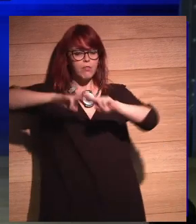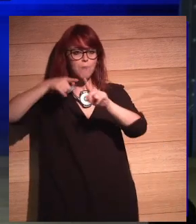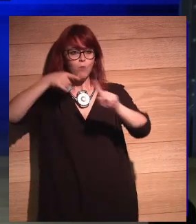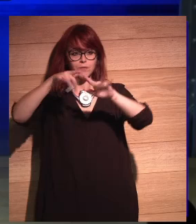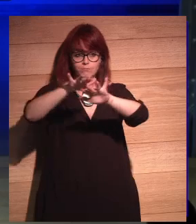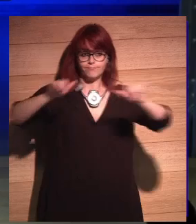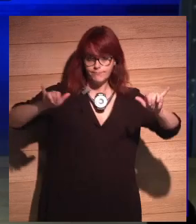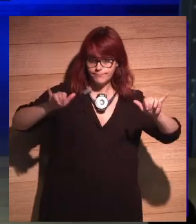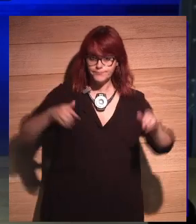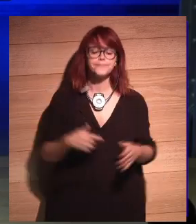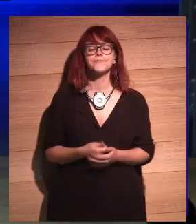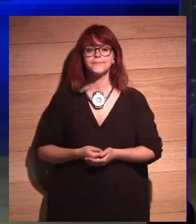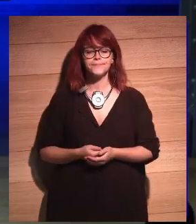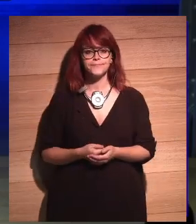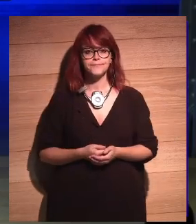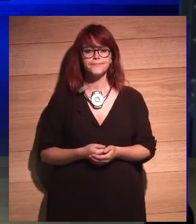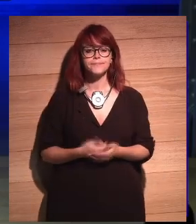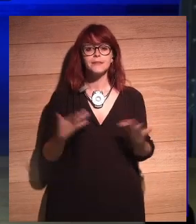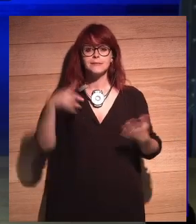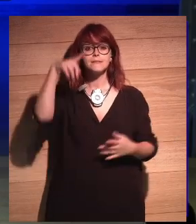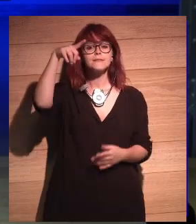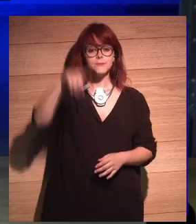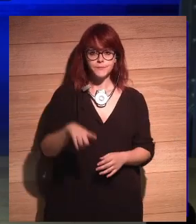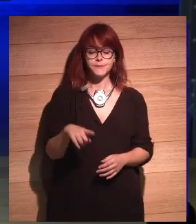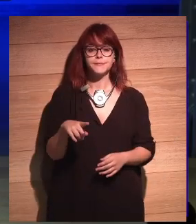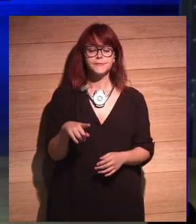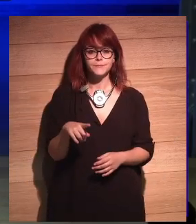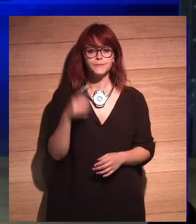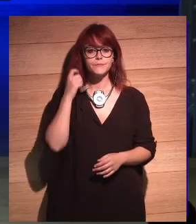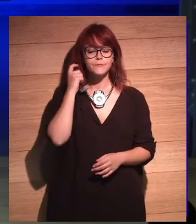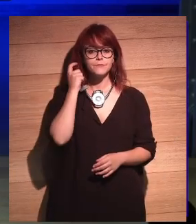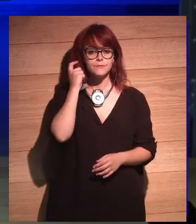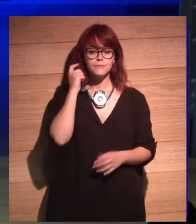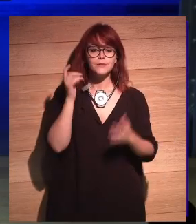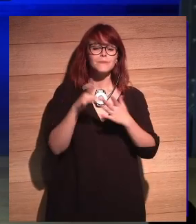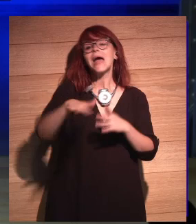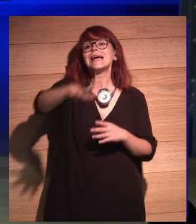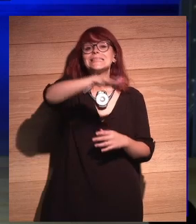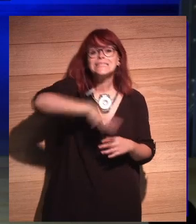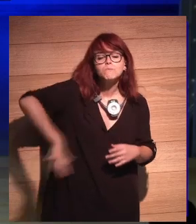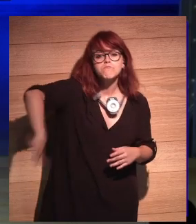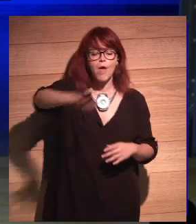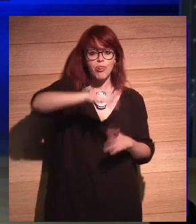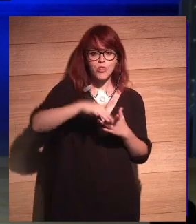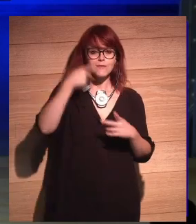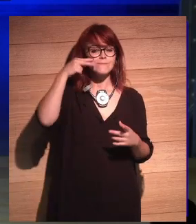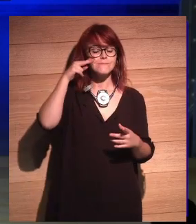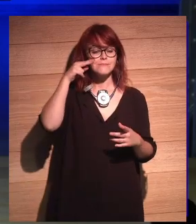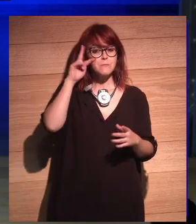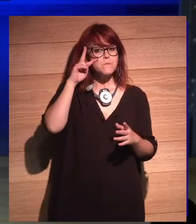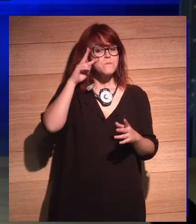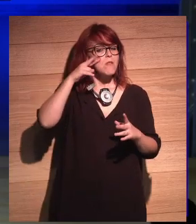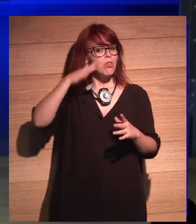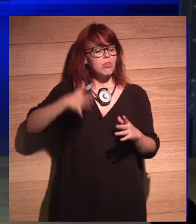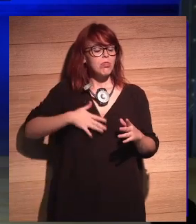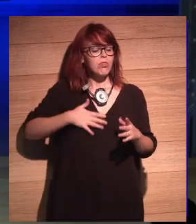en pequeña escala también. También es importante ver que el espacio define la experiencia. Es decir,